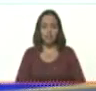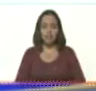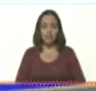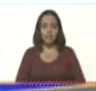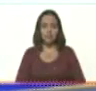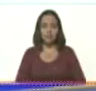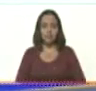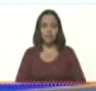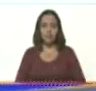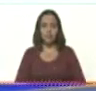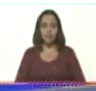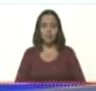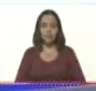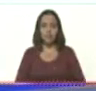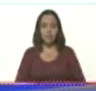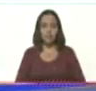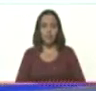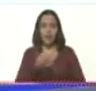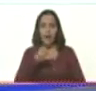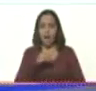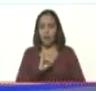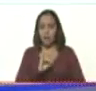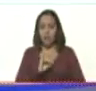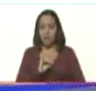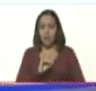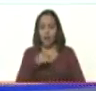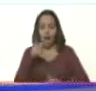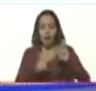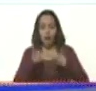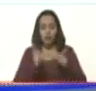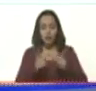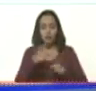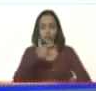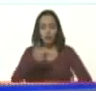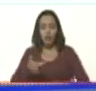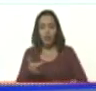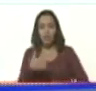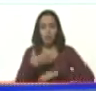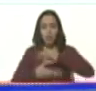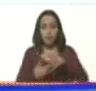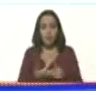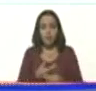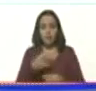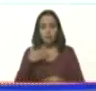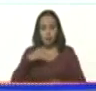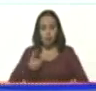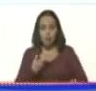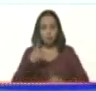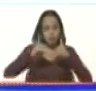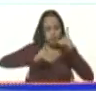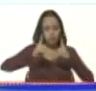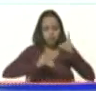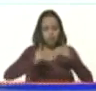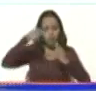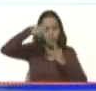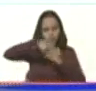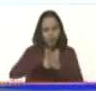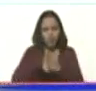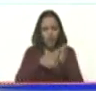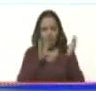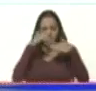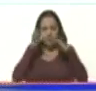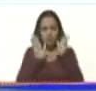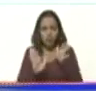779.530. Son casos que se diagnostican. Correcto. A profundidad. Se atienden